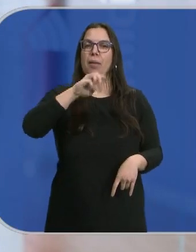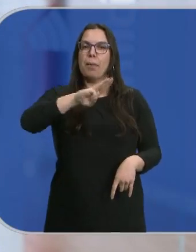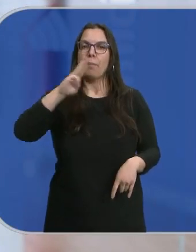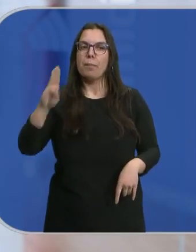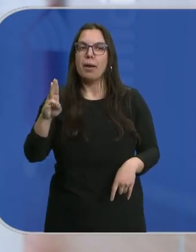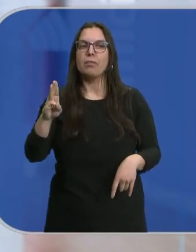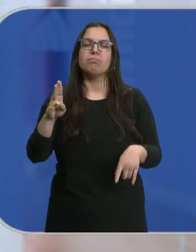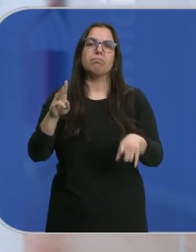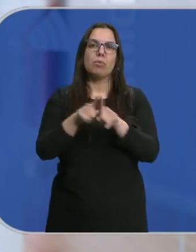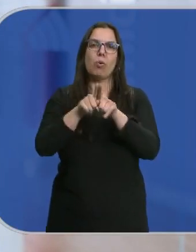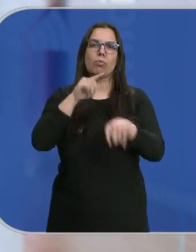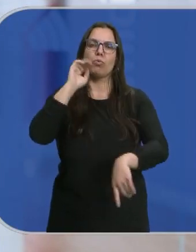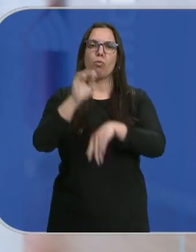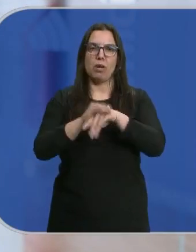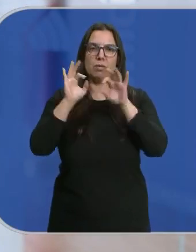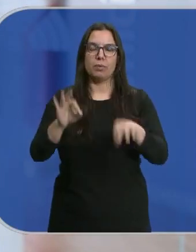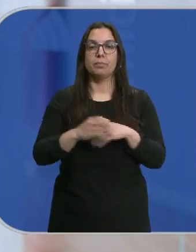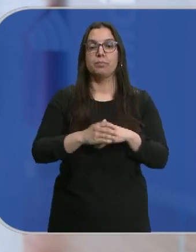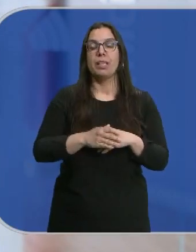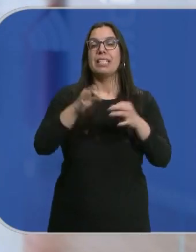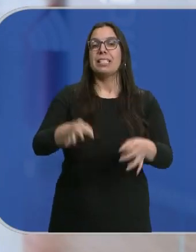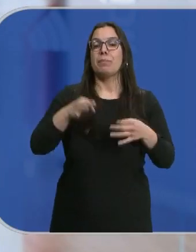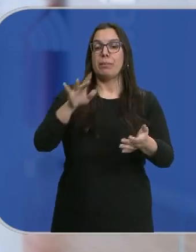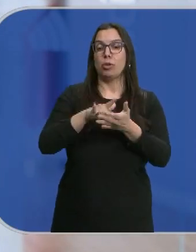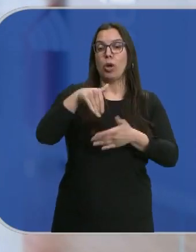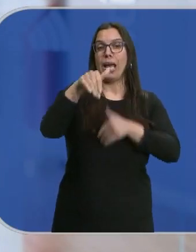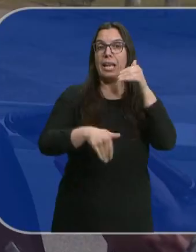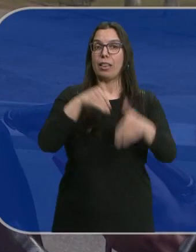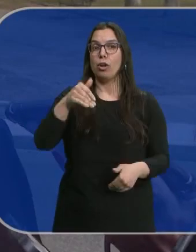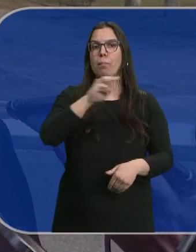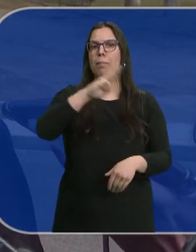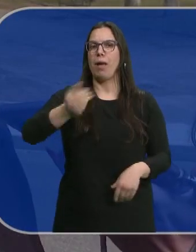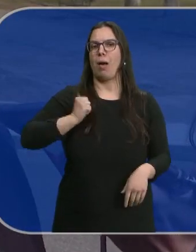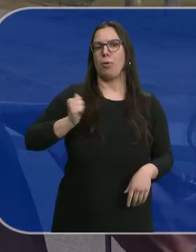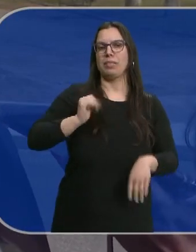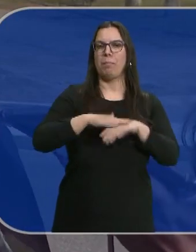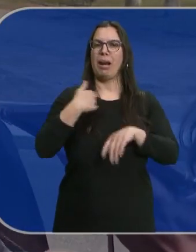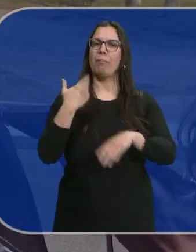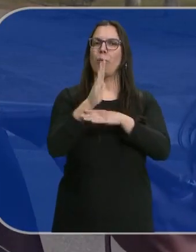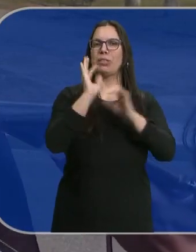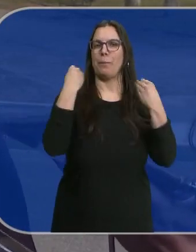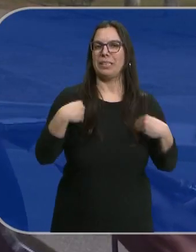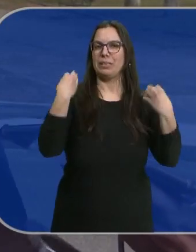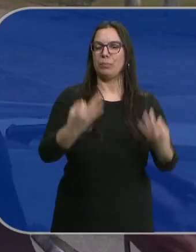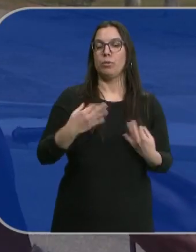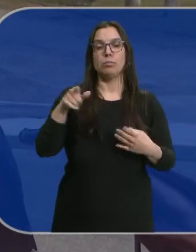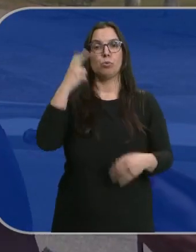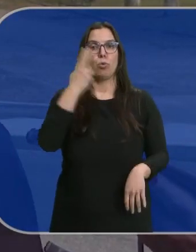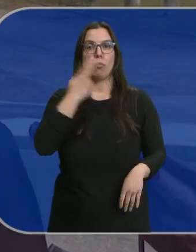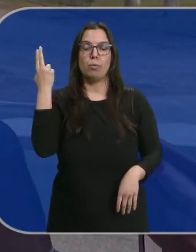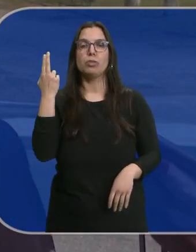Cada vez que hay elecciones, el Partido Popular saca del cajón anunciando avances. Es un compromiso. Se tenían que dar